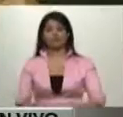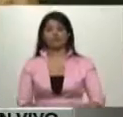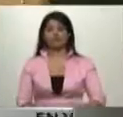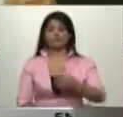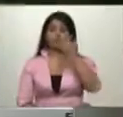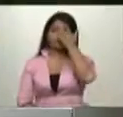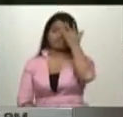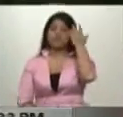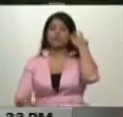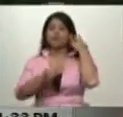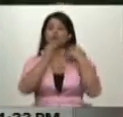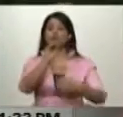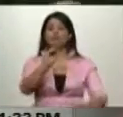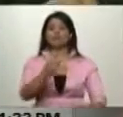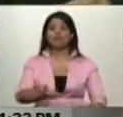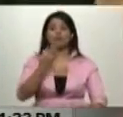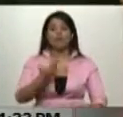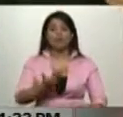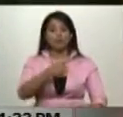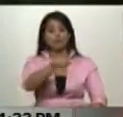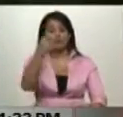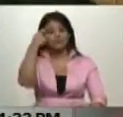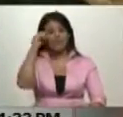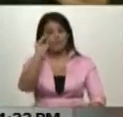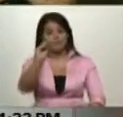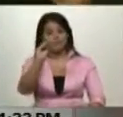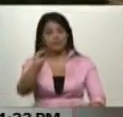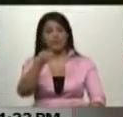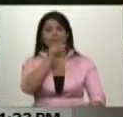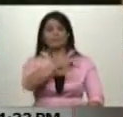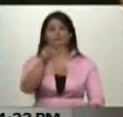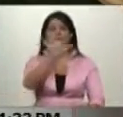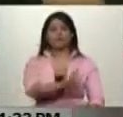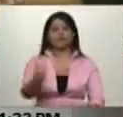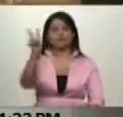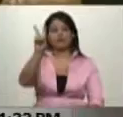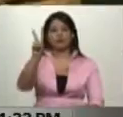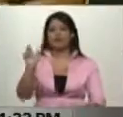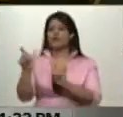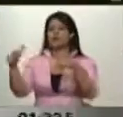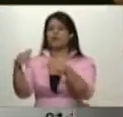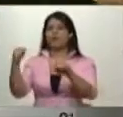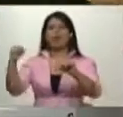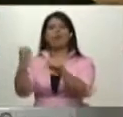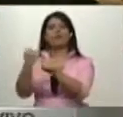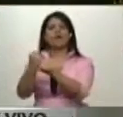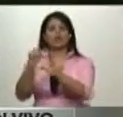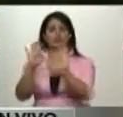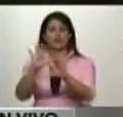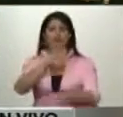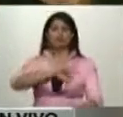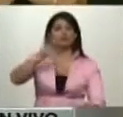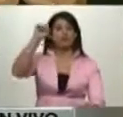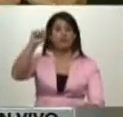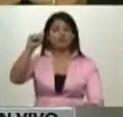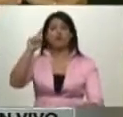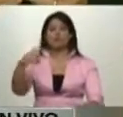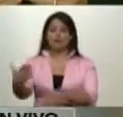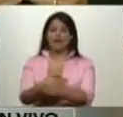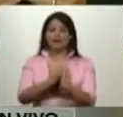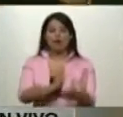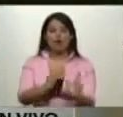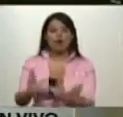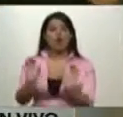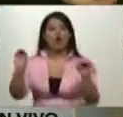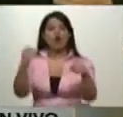una gran noticia para toda Venezuela, para la clase obrera, que es la clase de la revolución. No hay socialismo sin organización de la clase